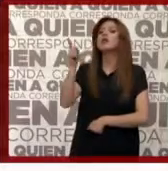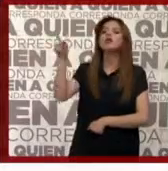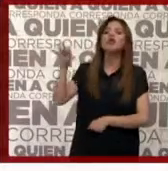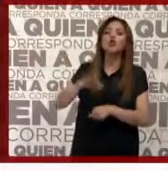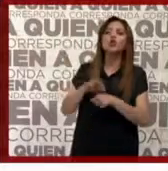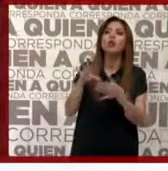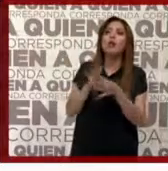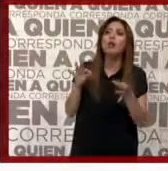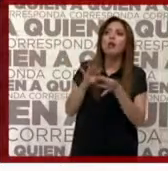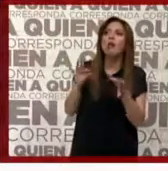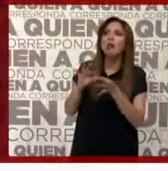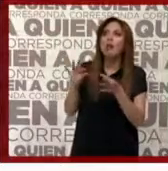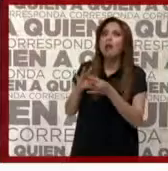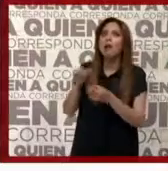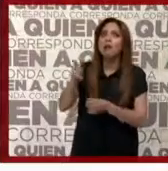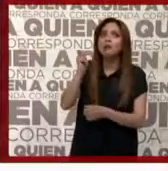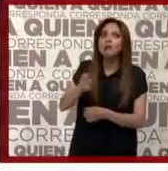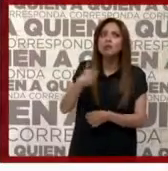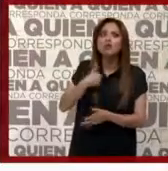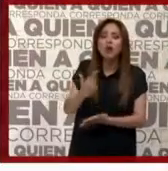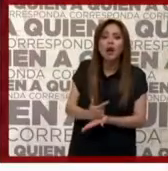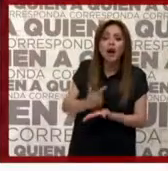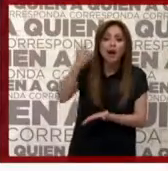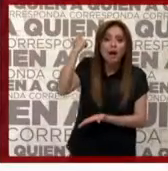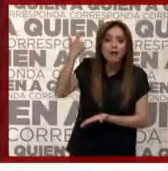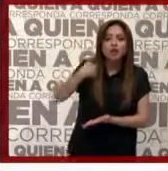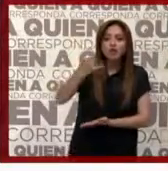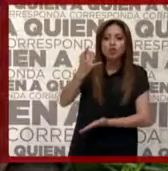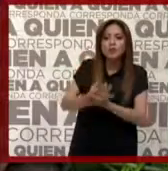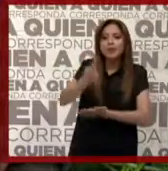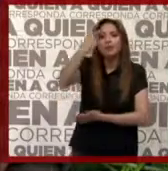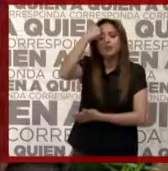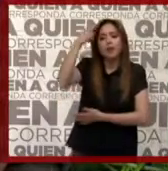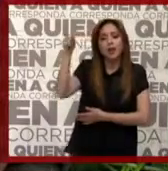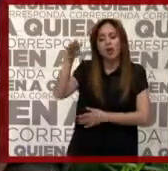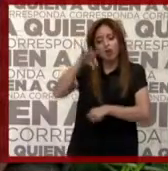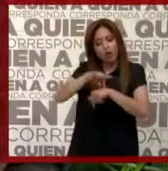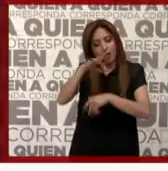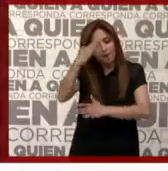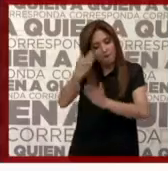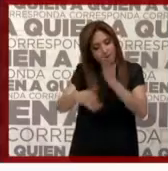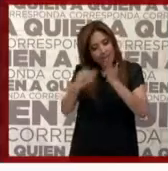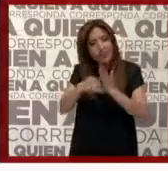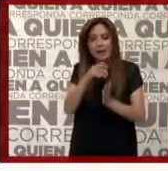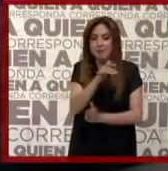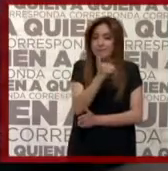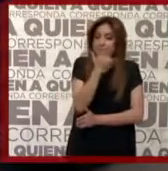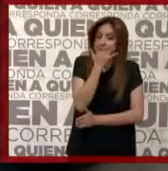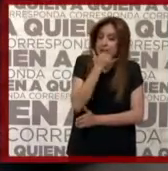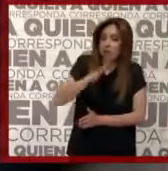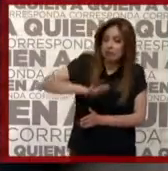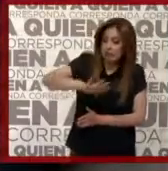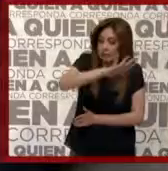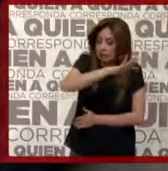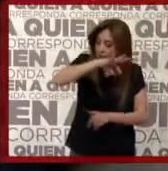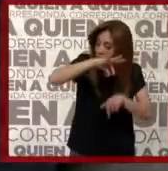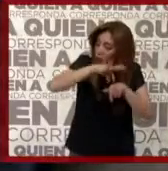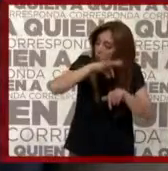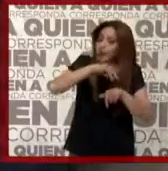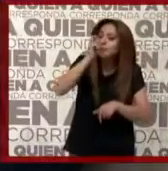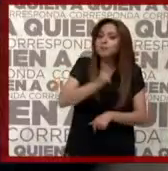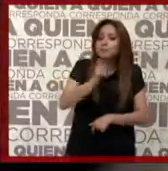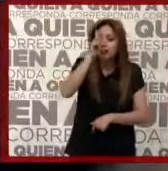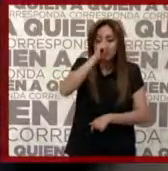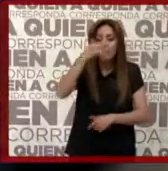doctores que estoy muy grave y así nos vamos creo que a los médicos les hace falta y discúlpame programa médico les hace falta y